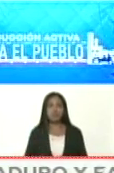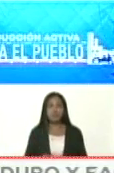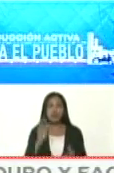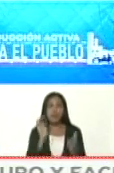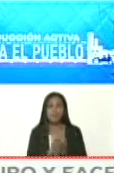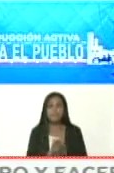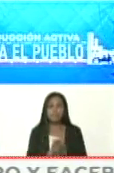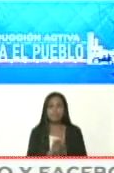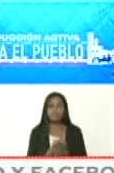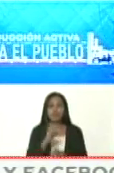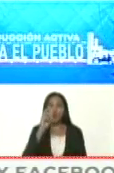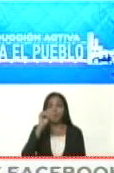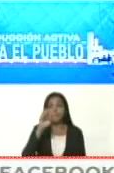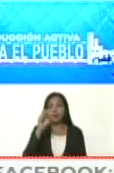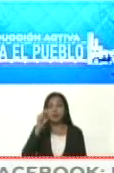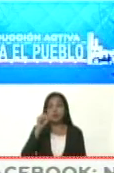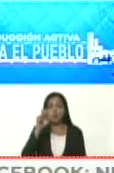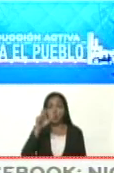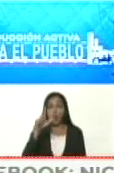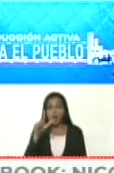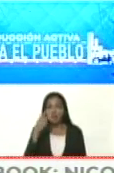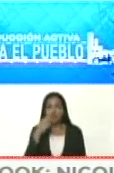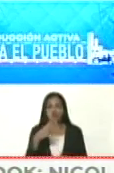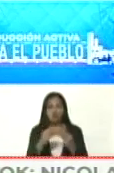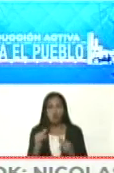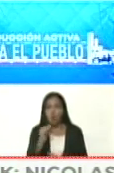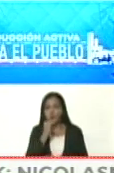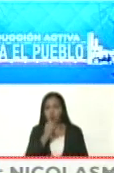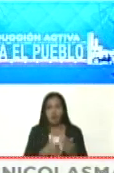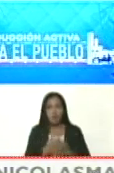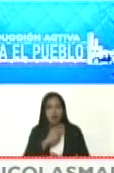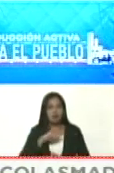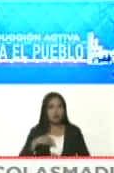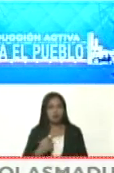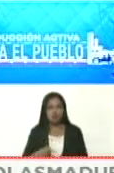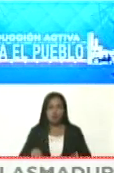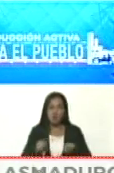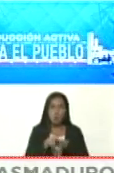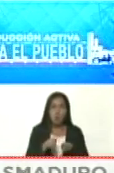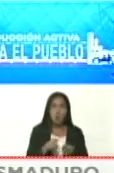compañero Manuel Fernández, todos me mantengan